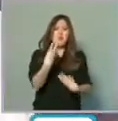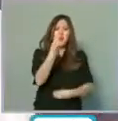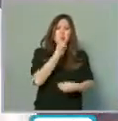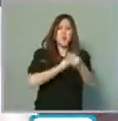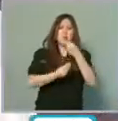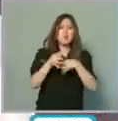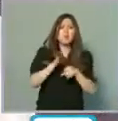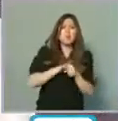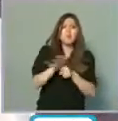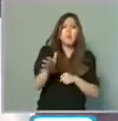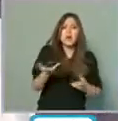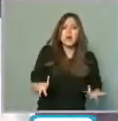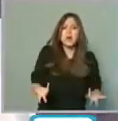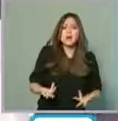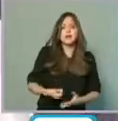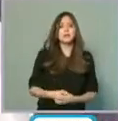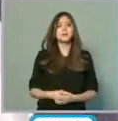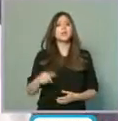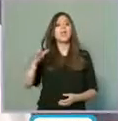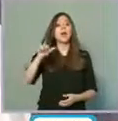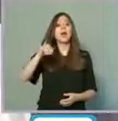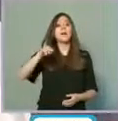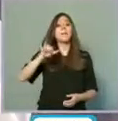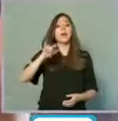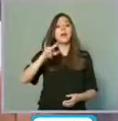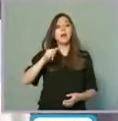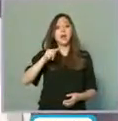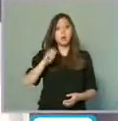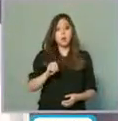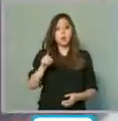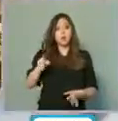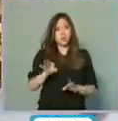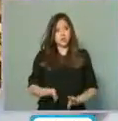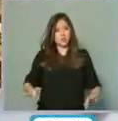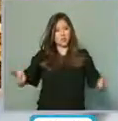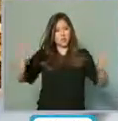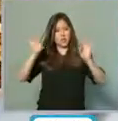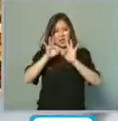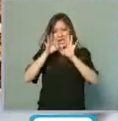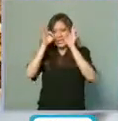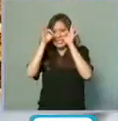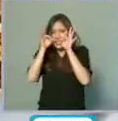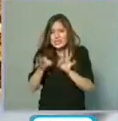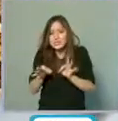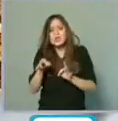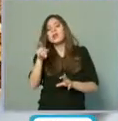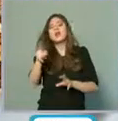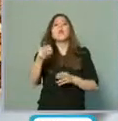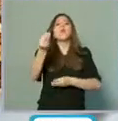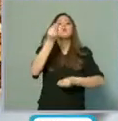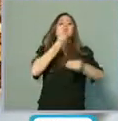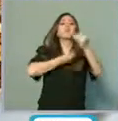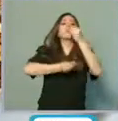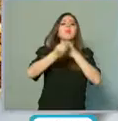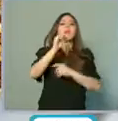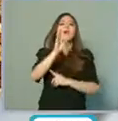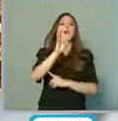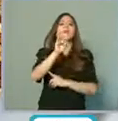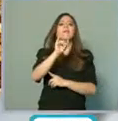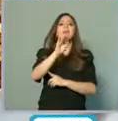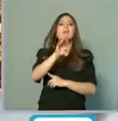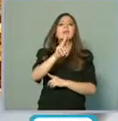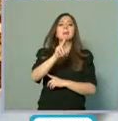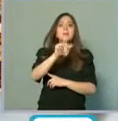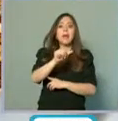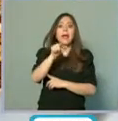Fíjate que el amaranto tiene un valor muy importante en varios sentidos. Primeramente es una muy buena fuente de fibra, ¿sí? Y entonces